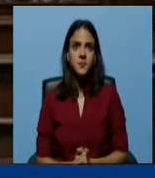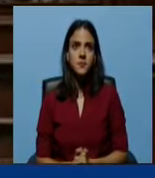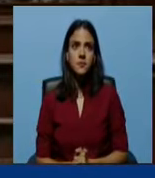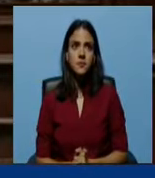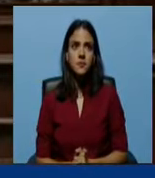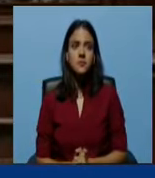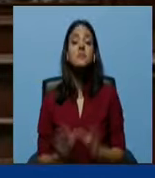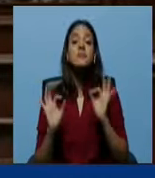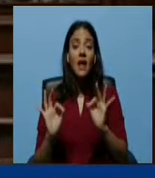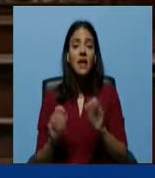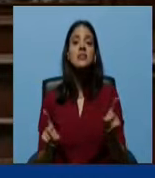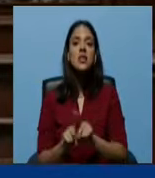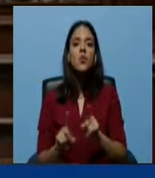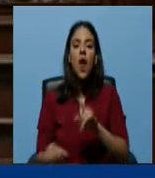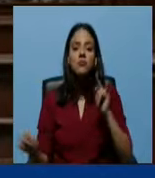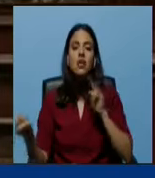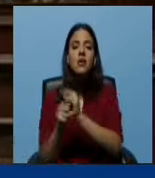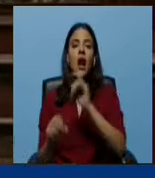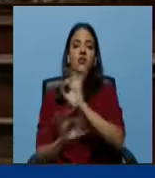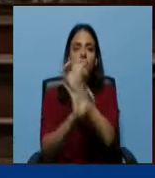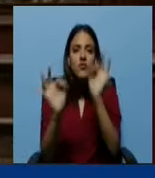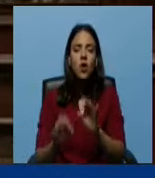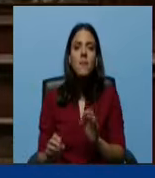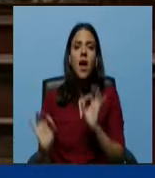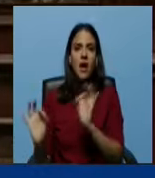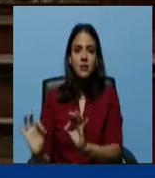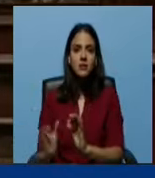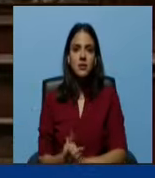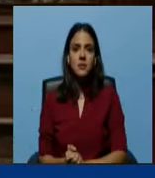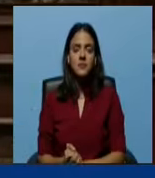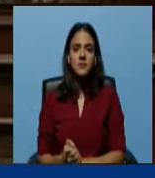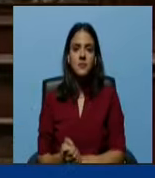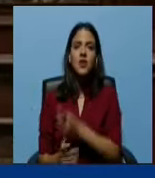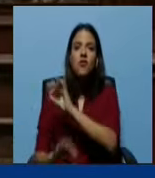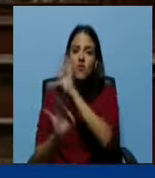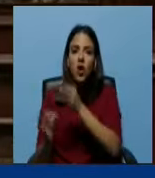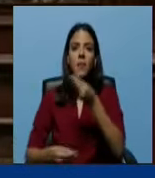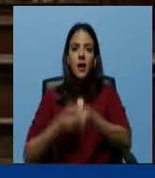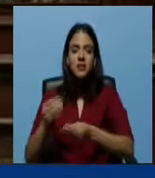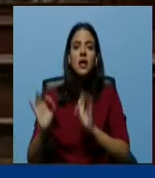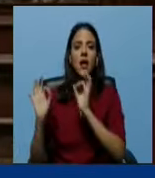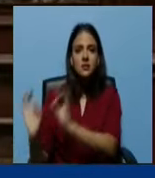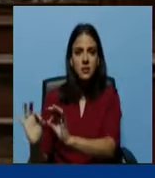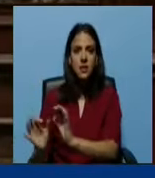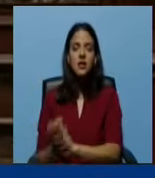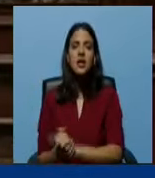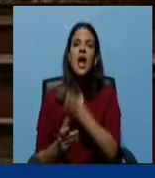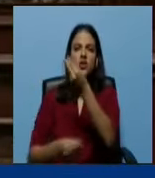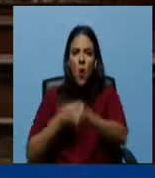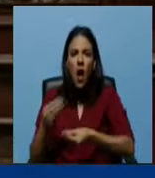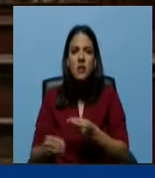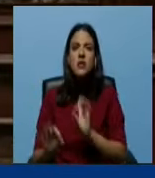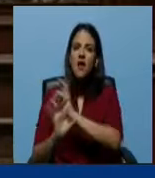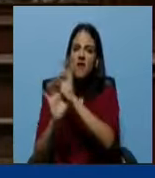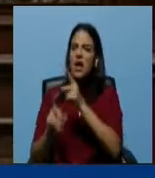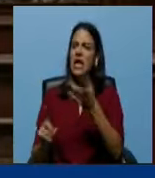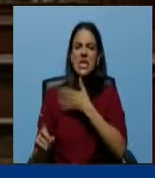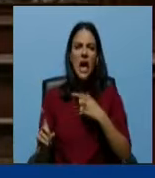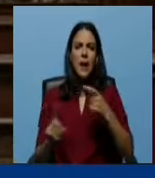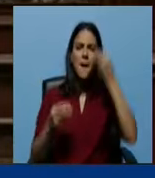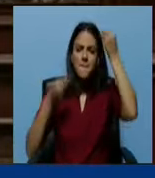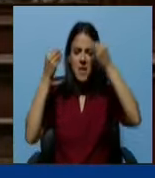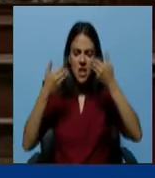Así pica el bicho de la traición, de la corrupción, y todo va junto, el egocentrismo, el